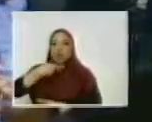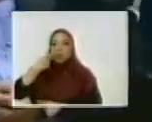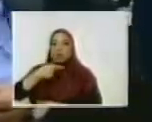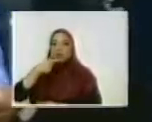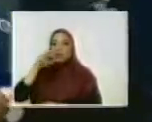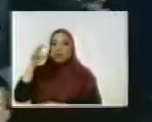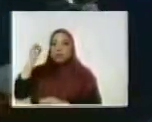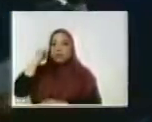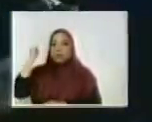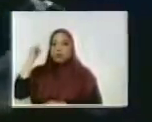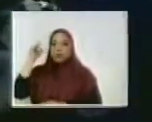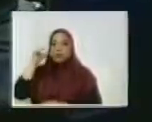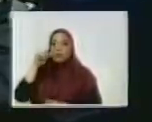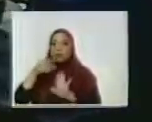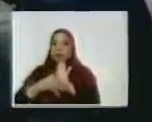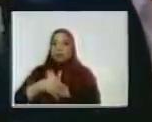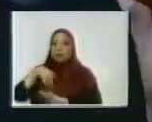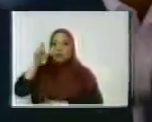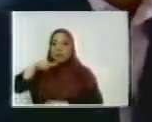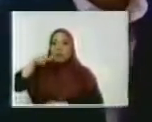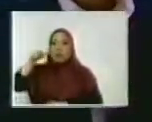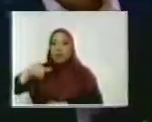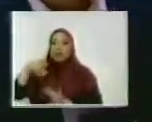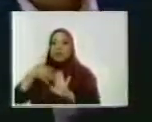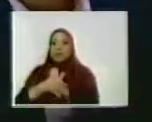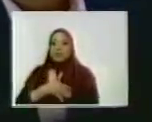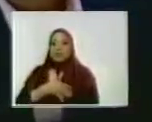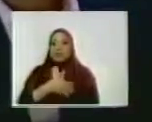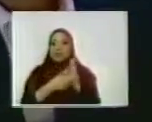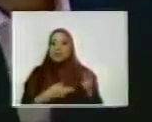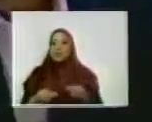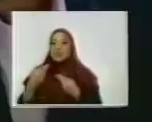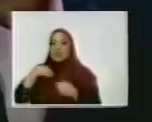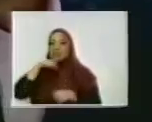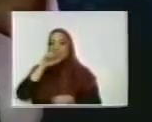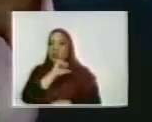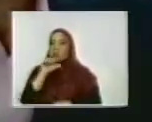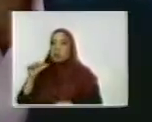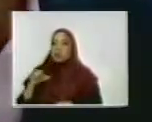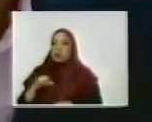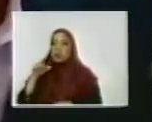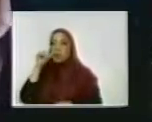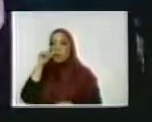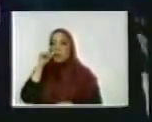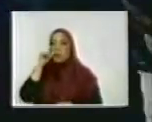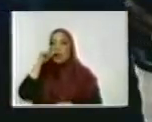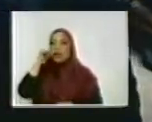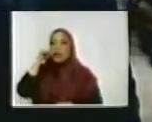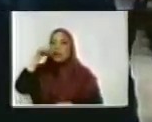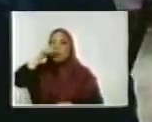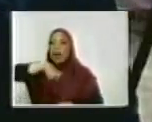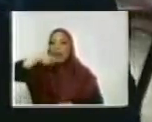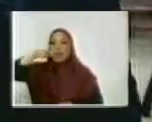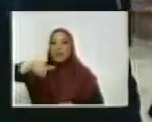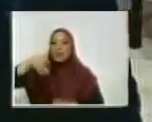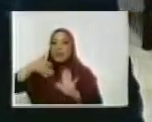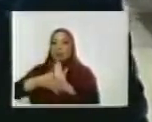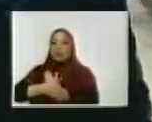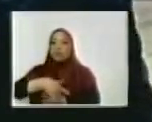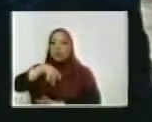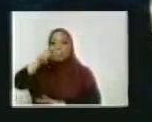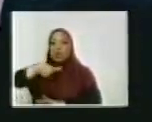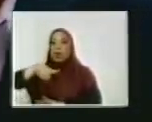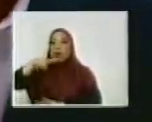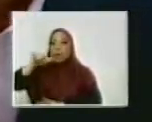intelectual defendió con lealtad, firmeza y férrea convicción sus principios para ofrendar a nuestras generaciones presentes y futuras